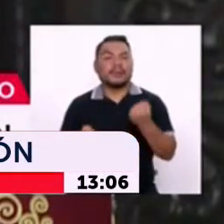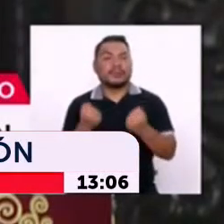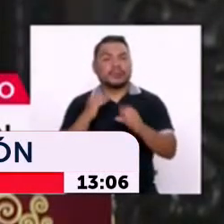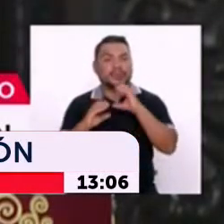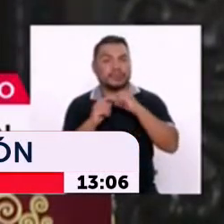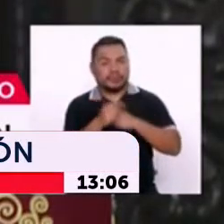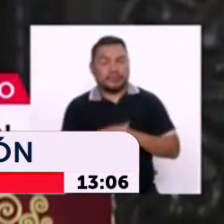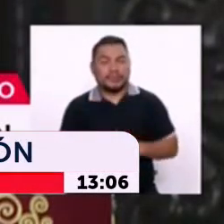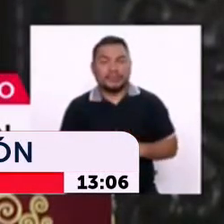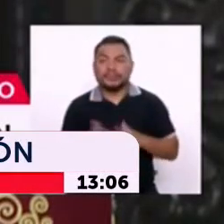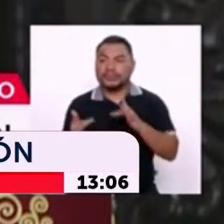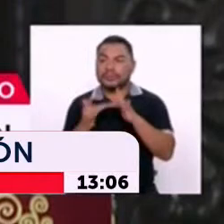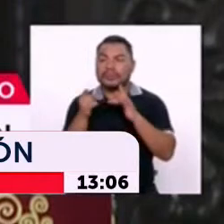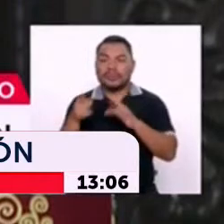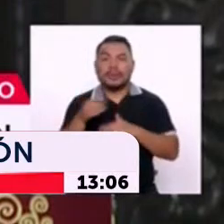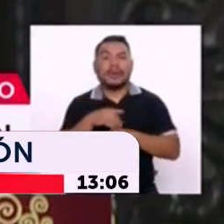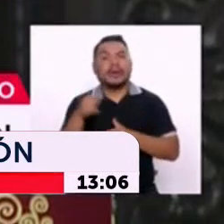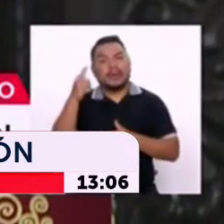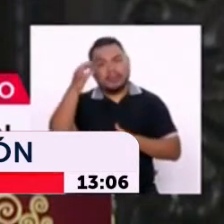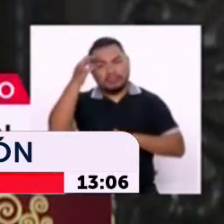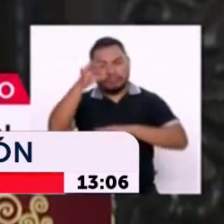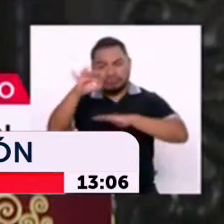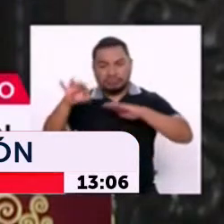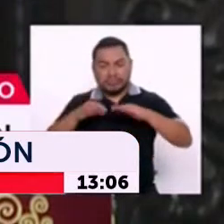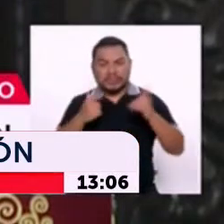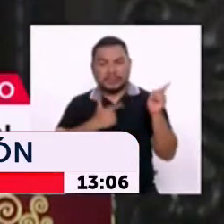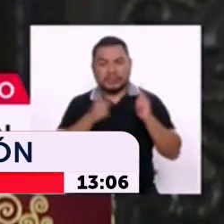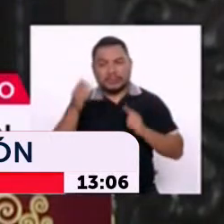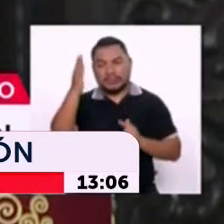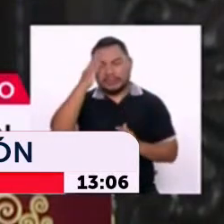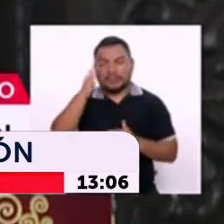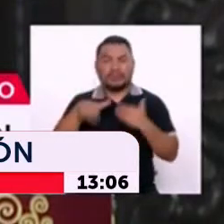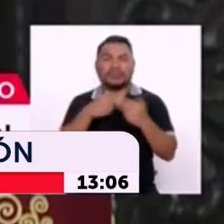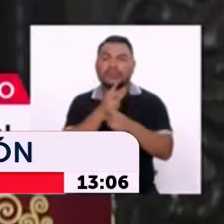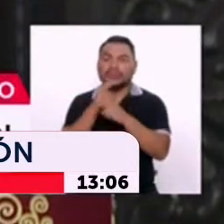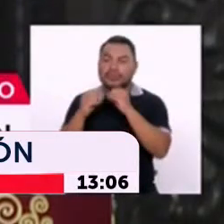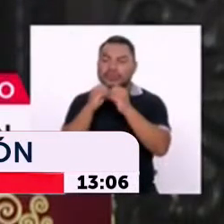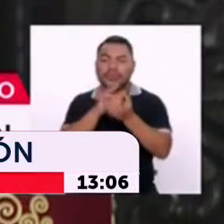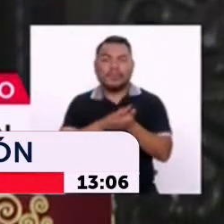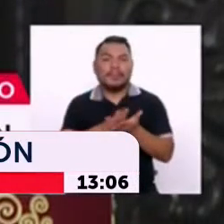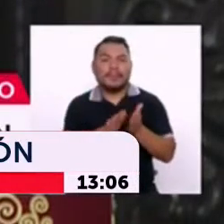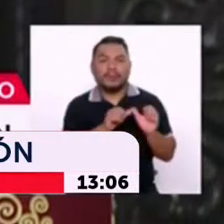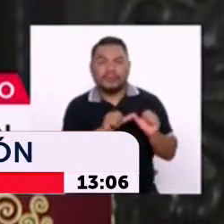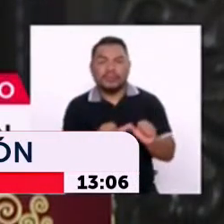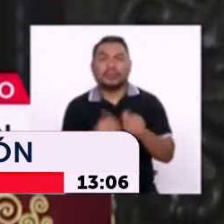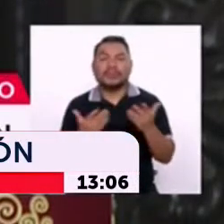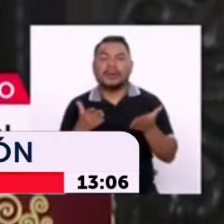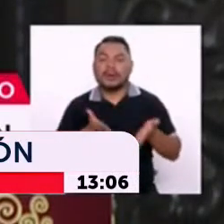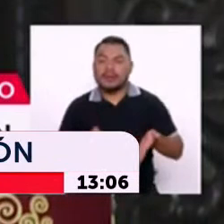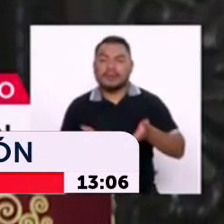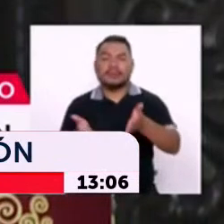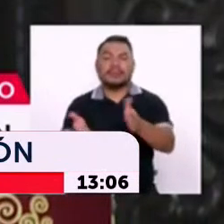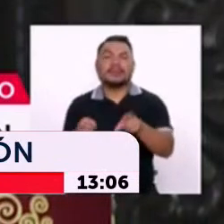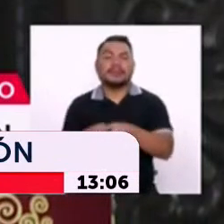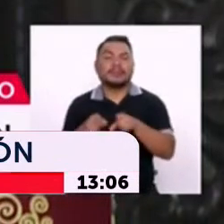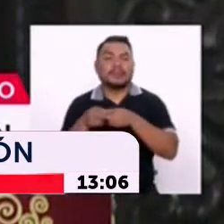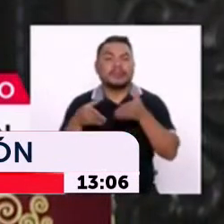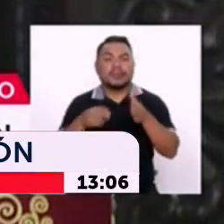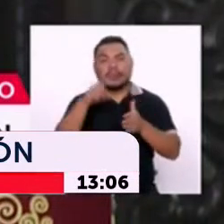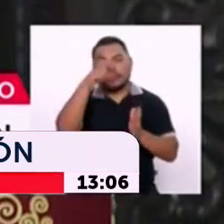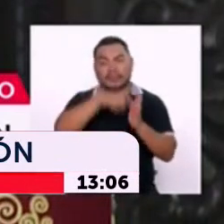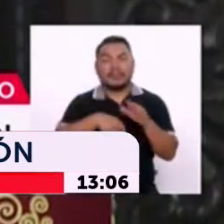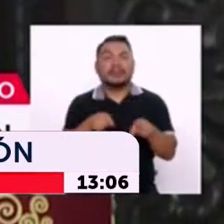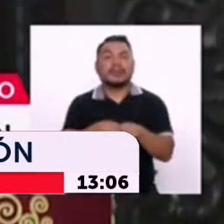Transportes y Comunicaciones, nuestros ingenieros militares intervendrán en tarea de conservación y mantenimiento de carreteras como el Corredor